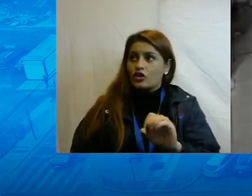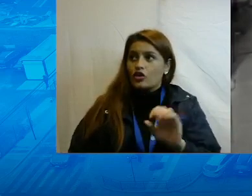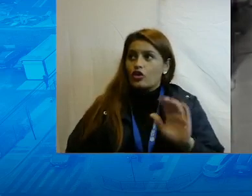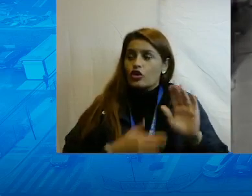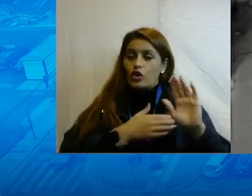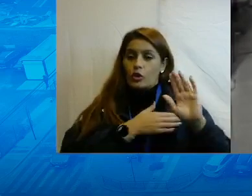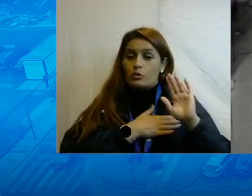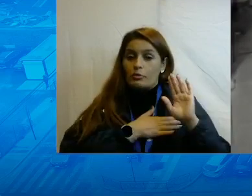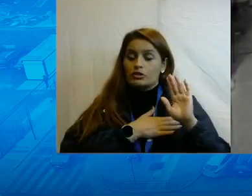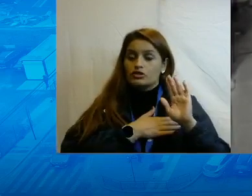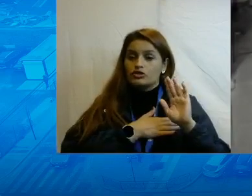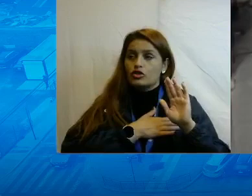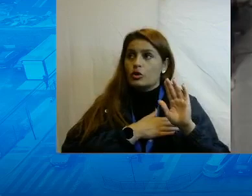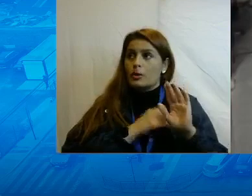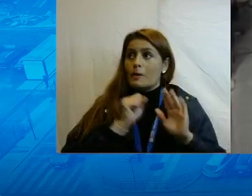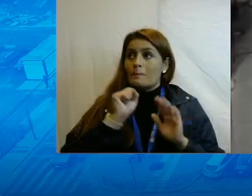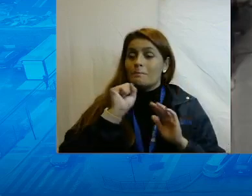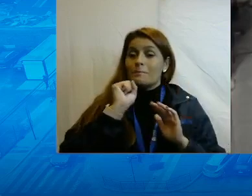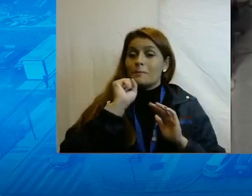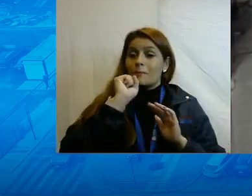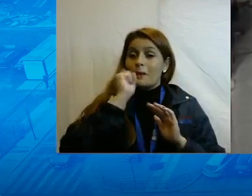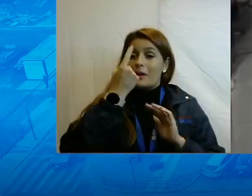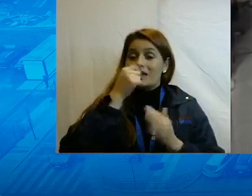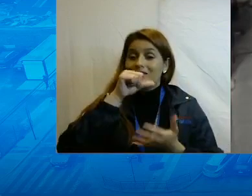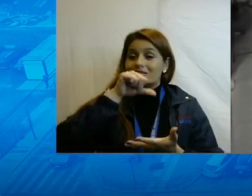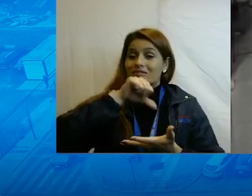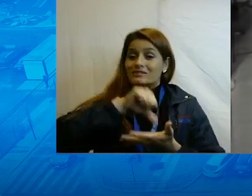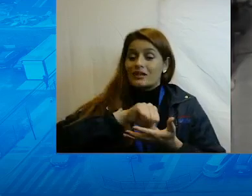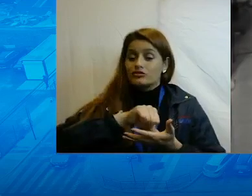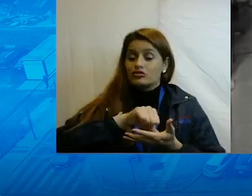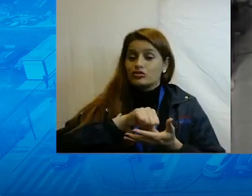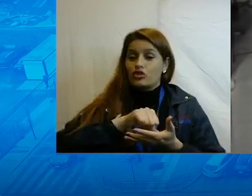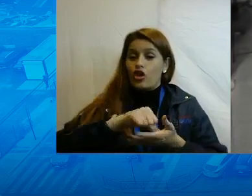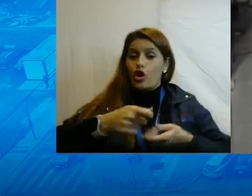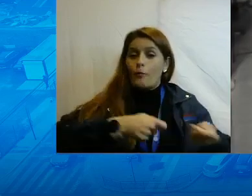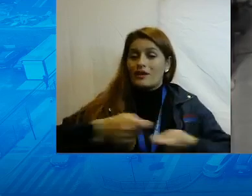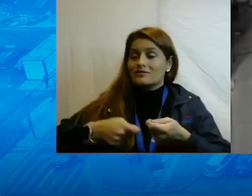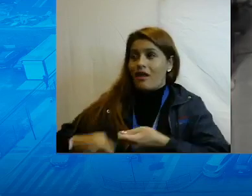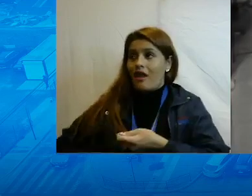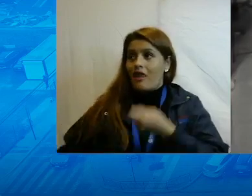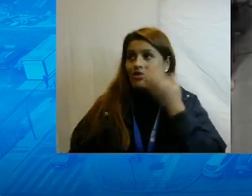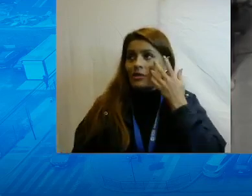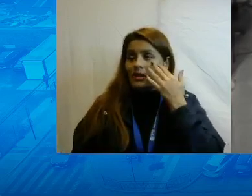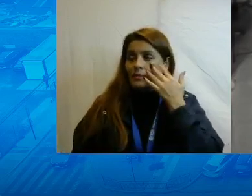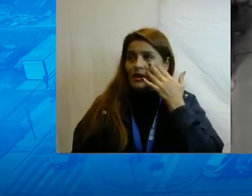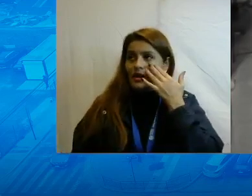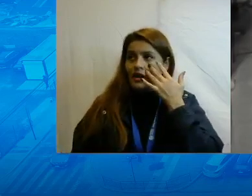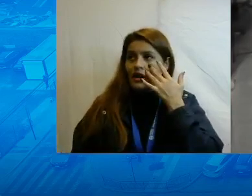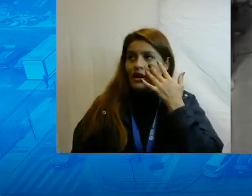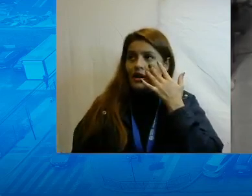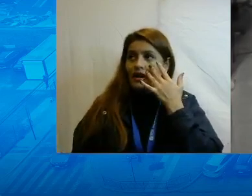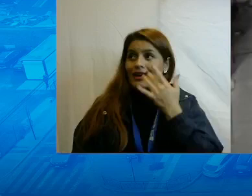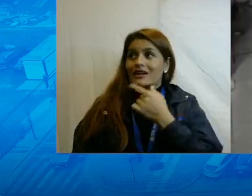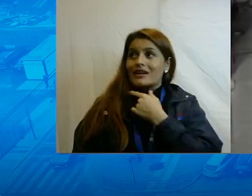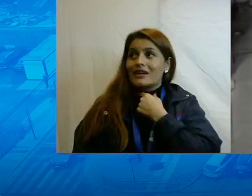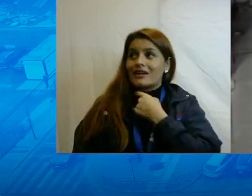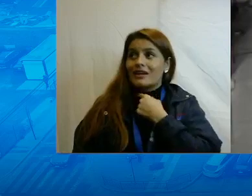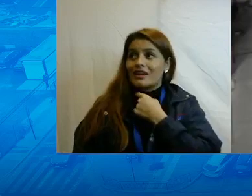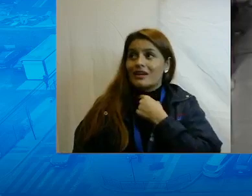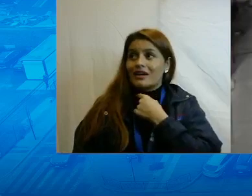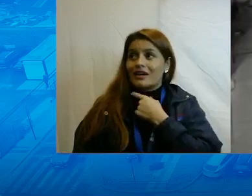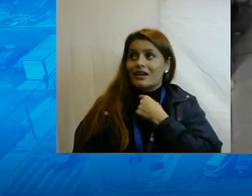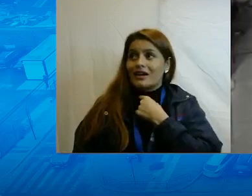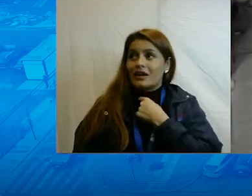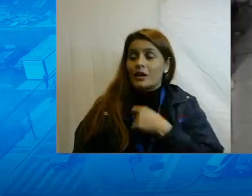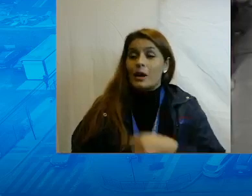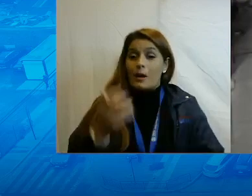Cámara de Comercio. Es la primera intervención del centro comercial de Melipilla. Con la posibilidad de plantar una palmera no nos cerramos